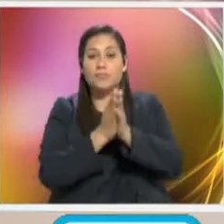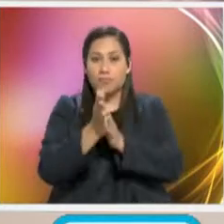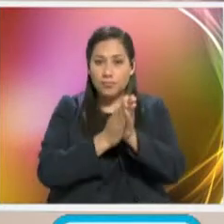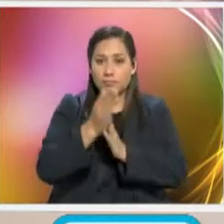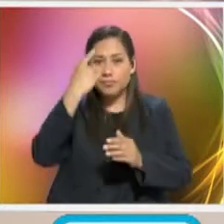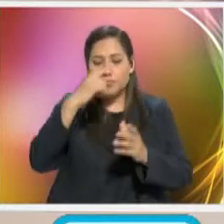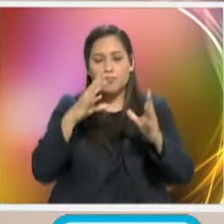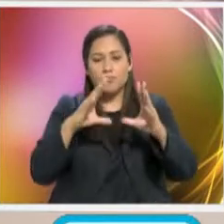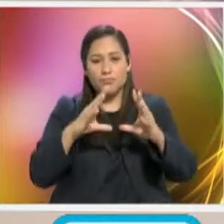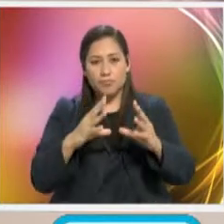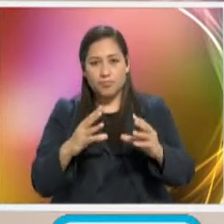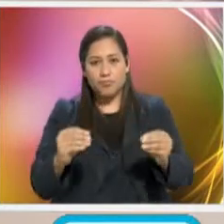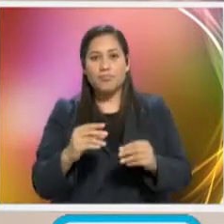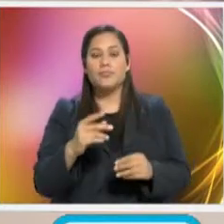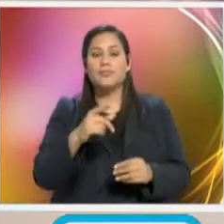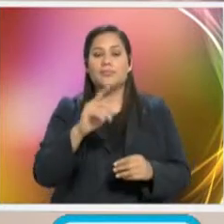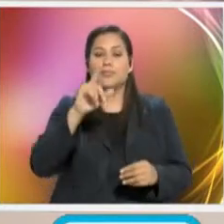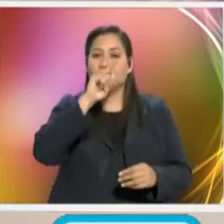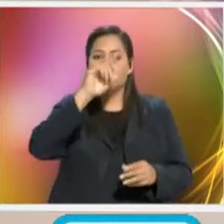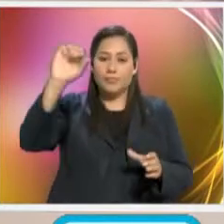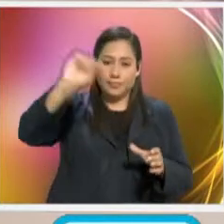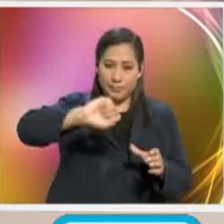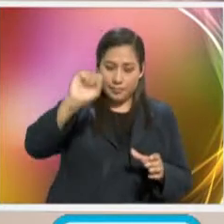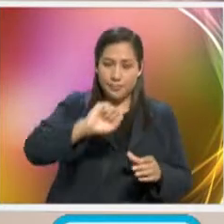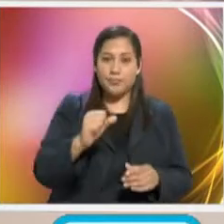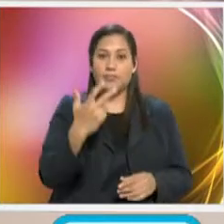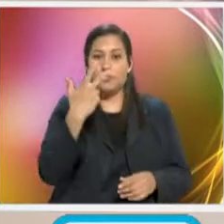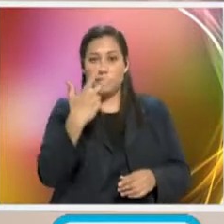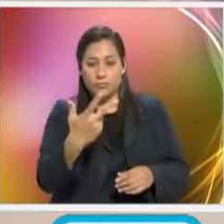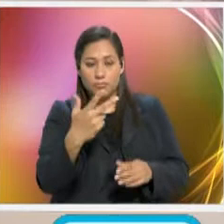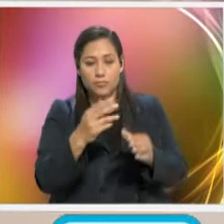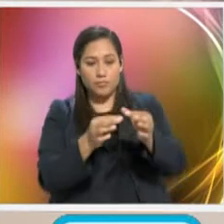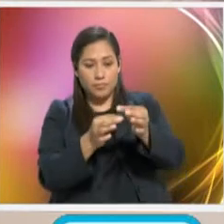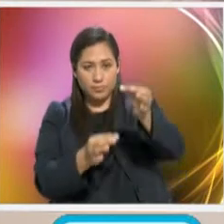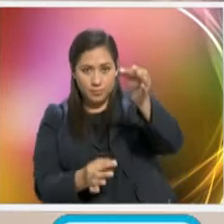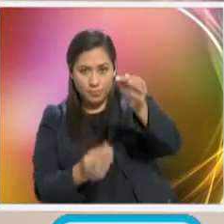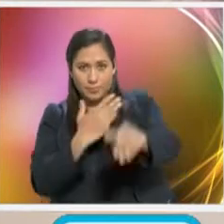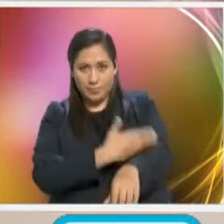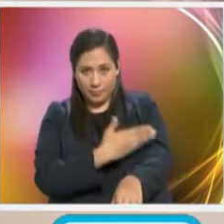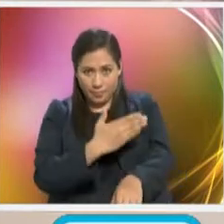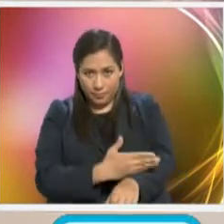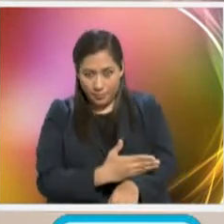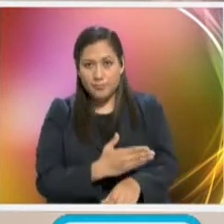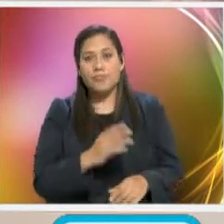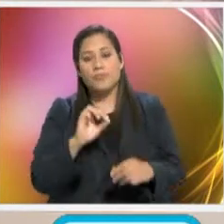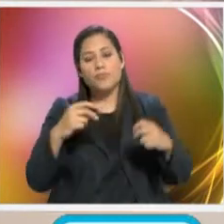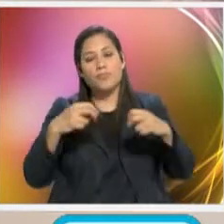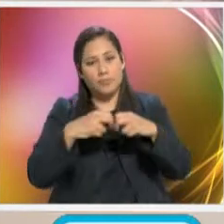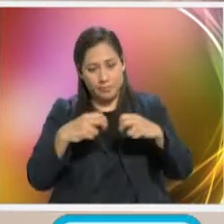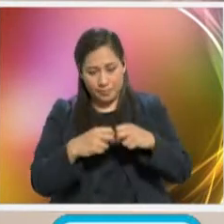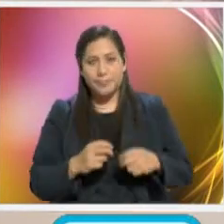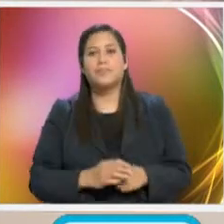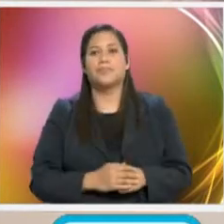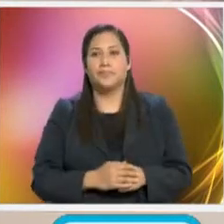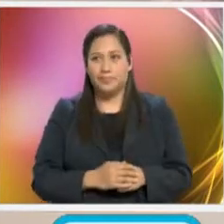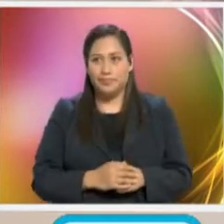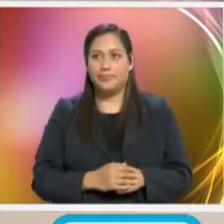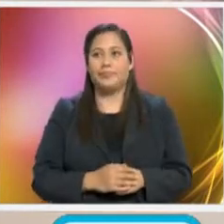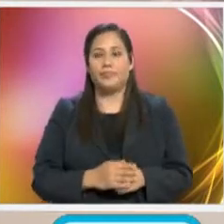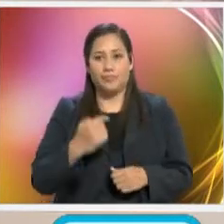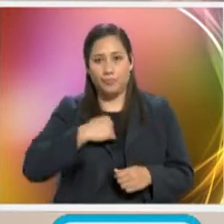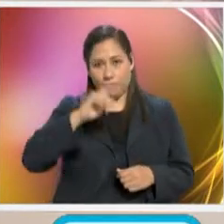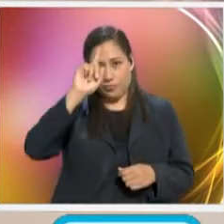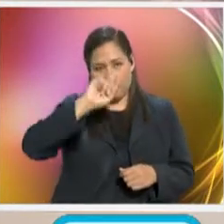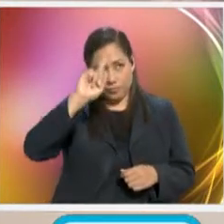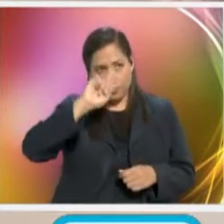para fundir 2 bolsitas de cereal. y también 8 palitos para paleta de madera o de plástico. Exacto. Yo les